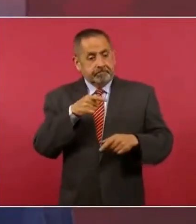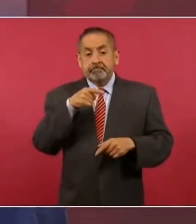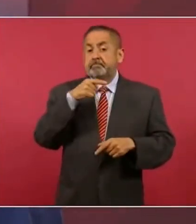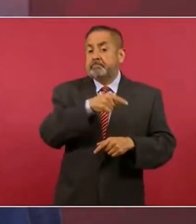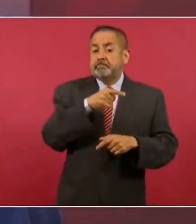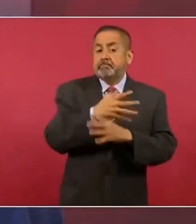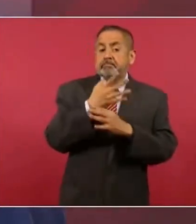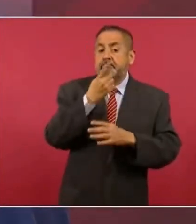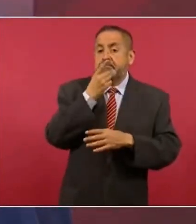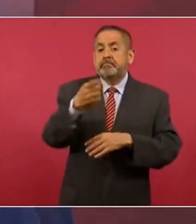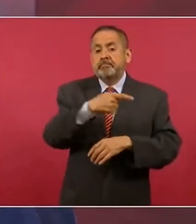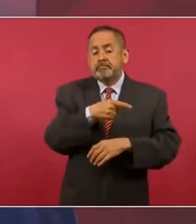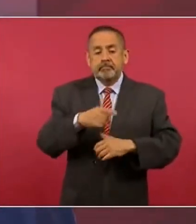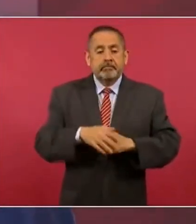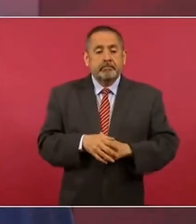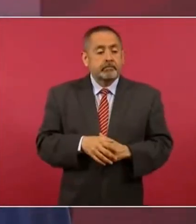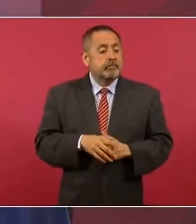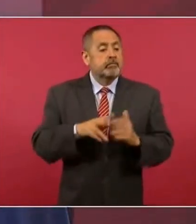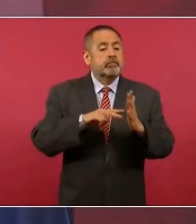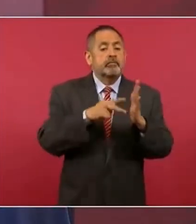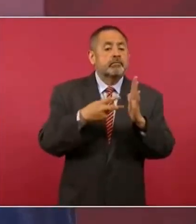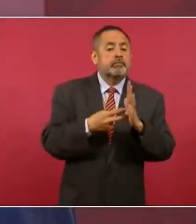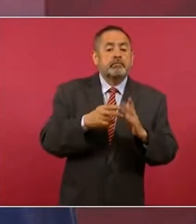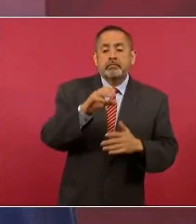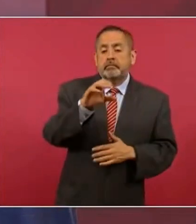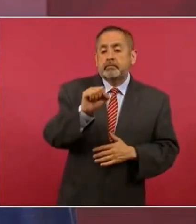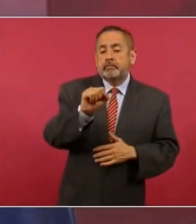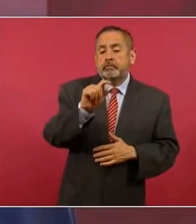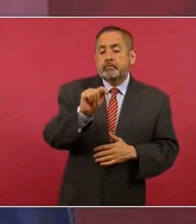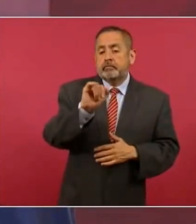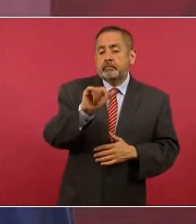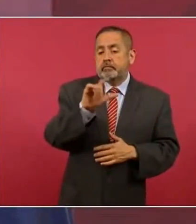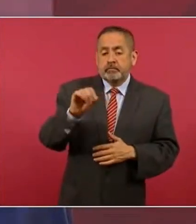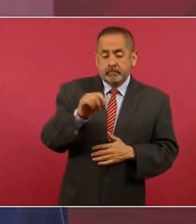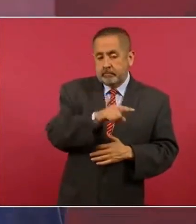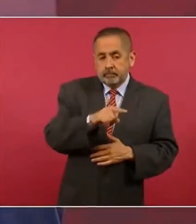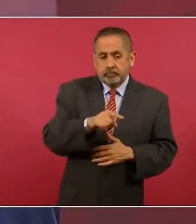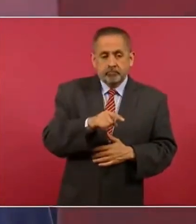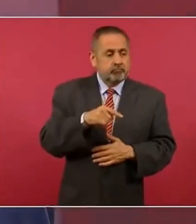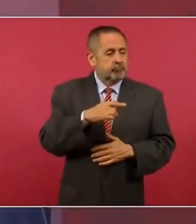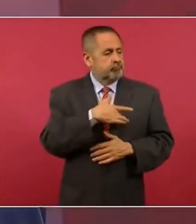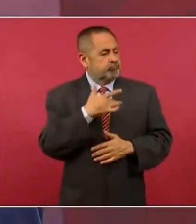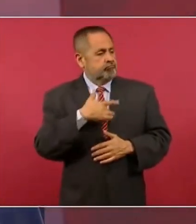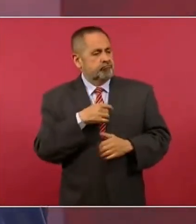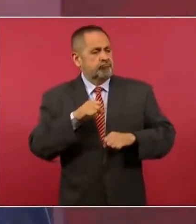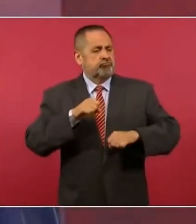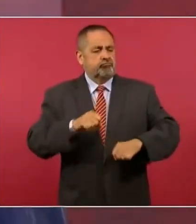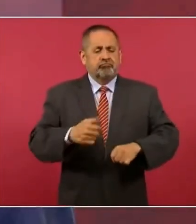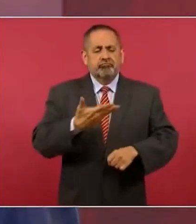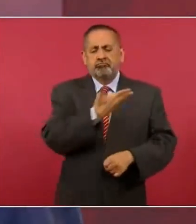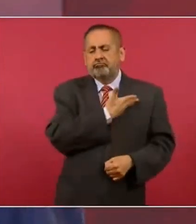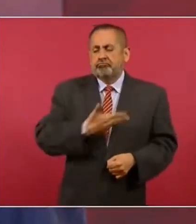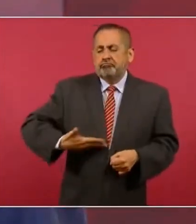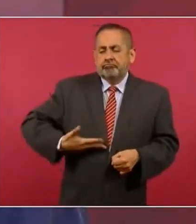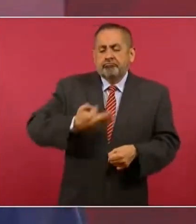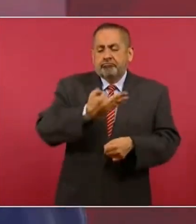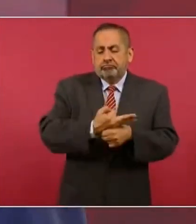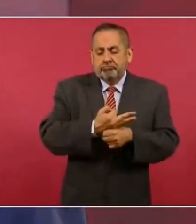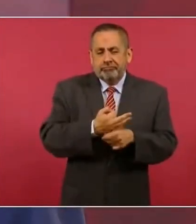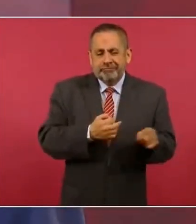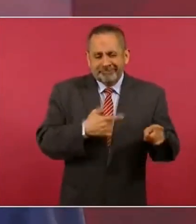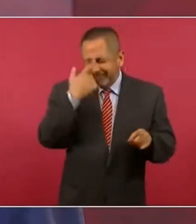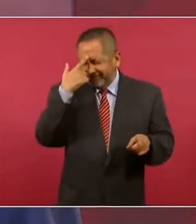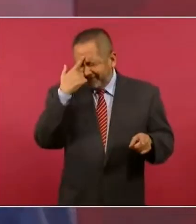que el ingeniero Eberto Castillo se sentía el presidentito.